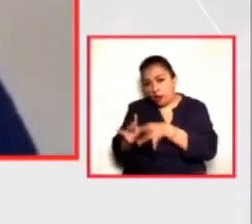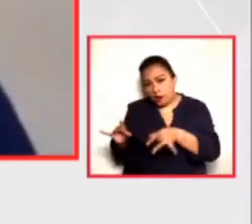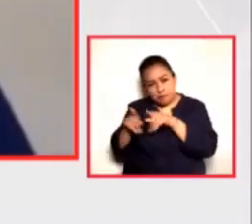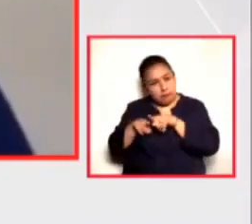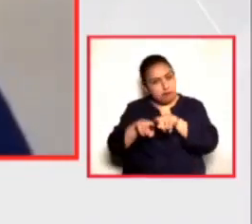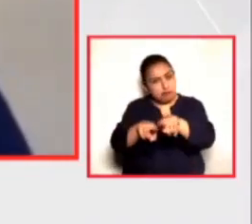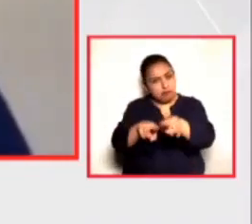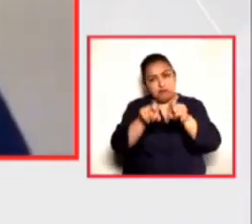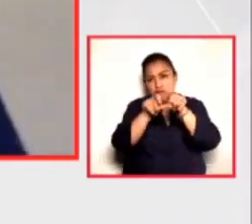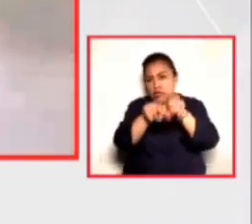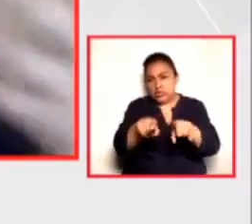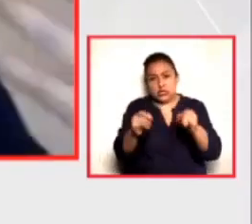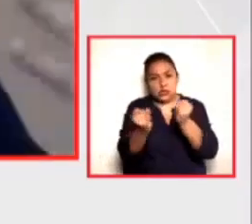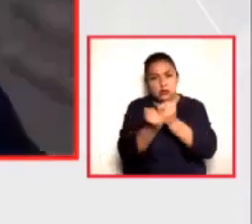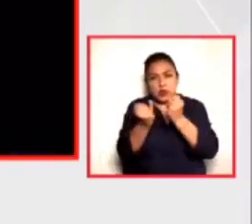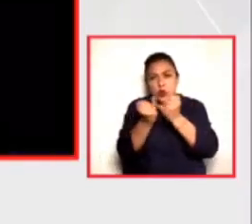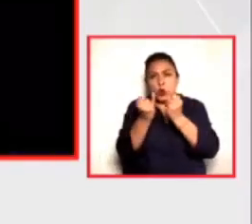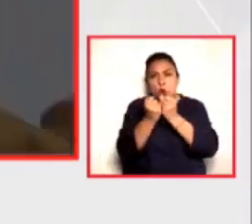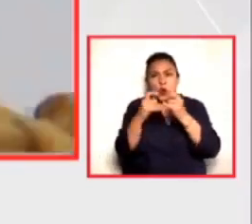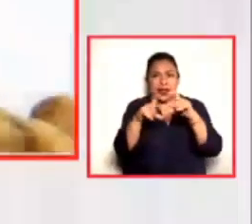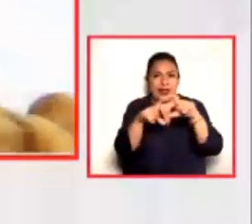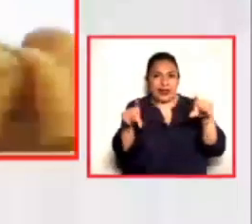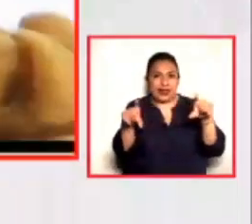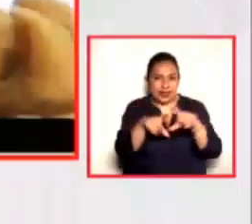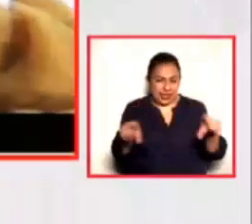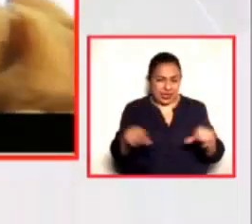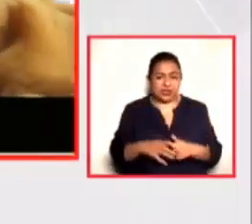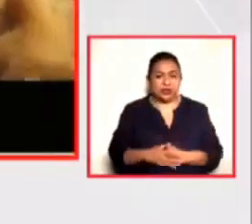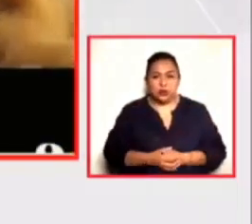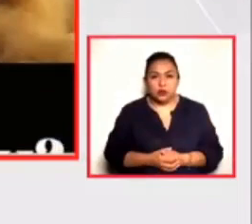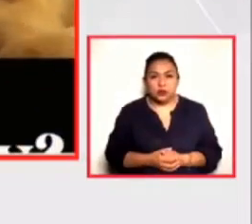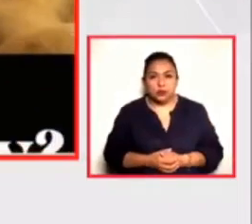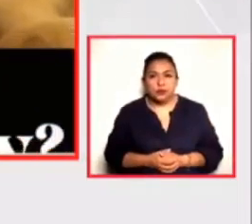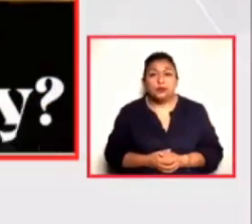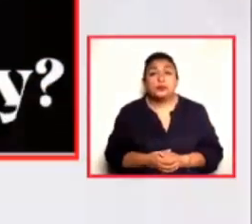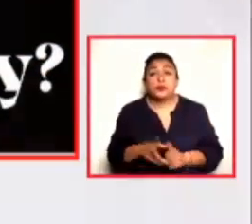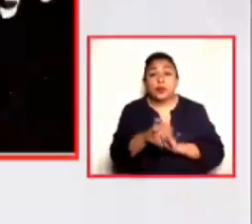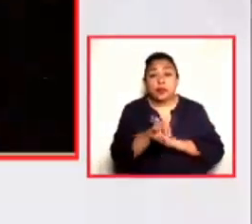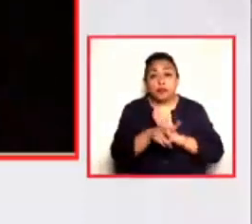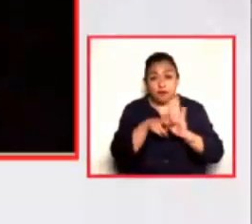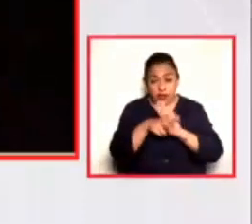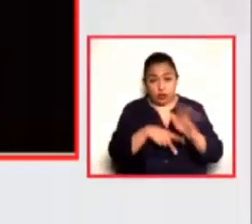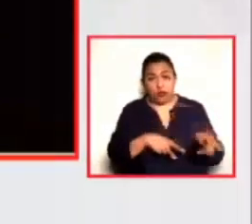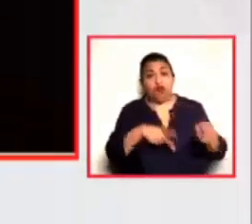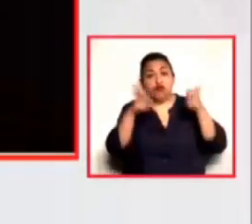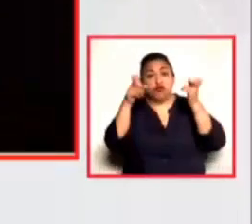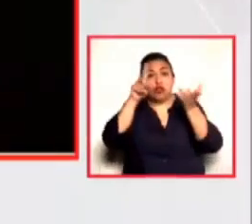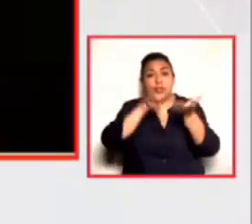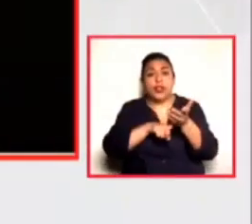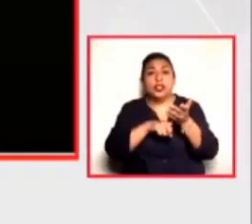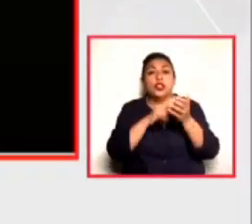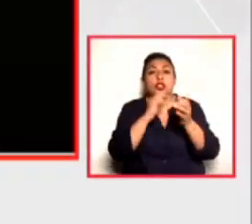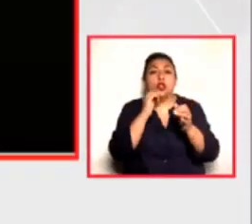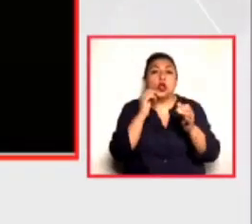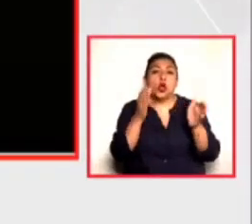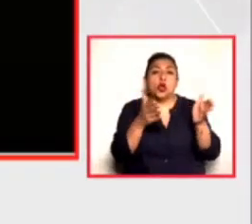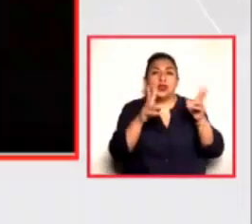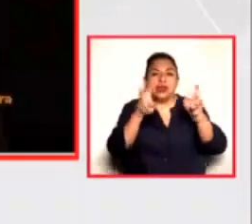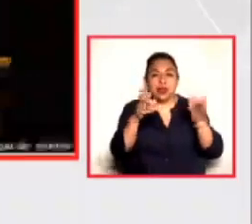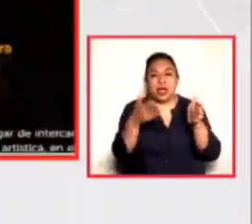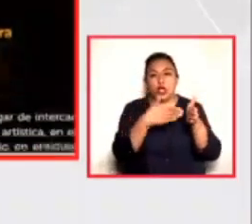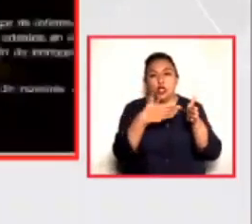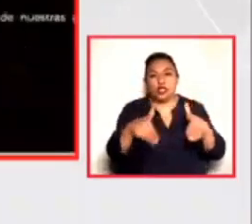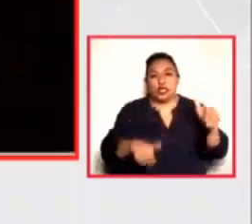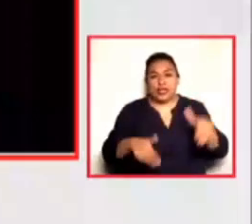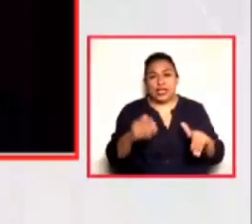que el texto de los actores. Los videos están disponibles en la plataforma Cocina del Teatro del Instituto